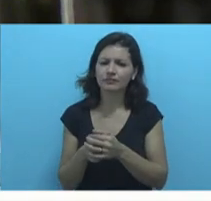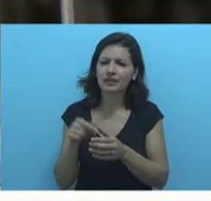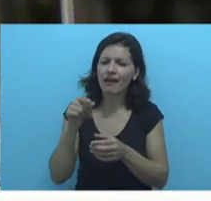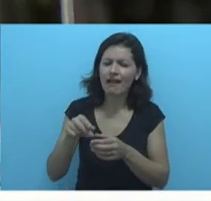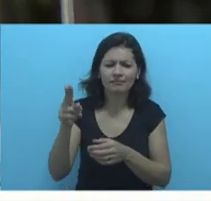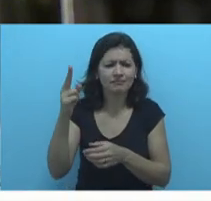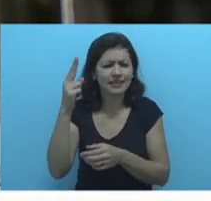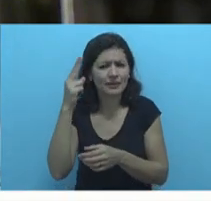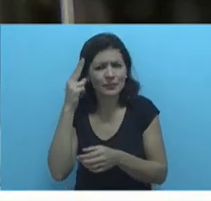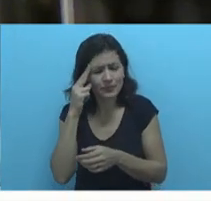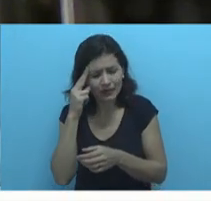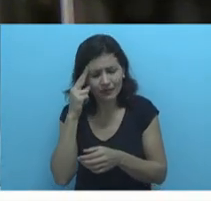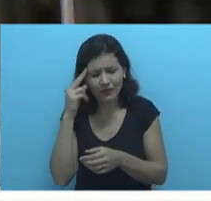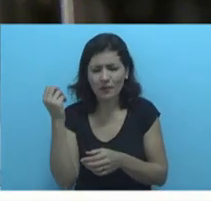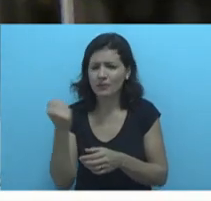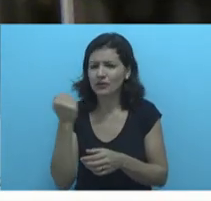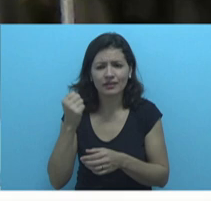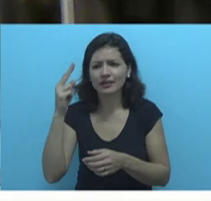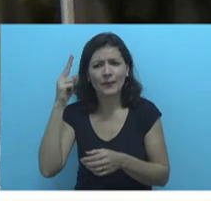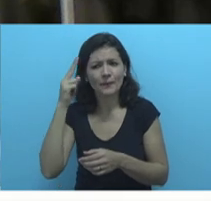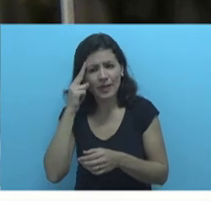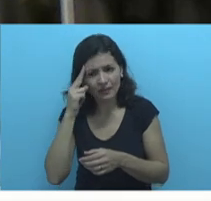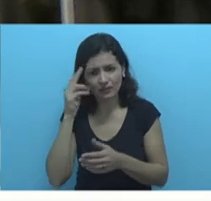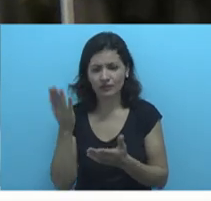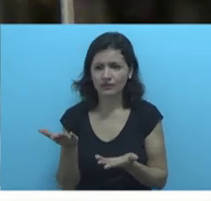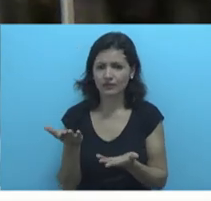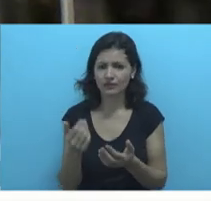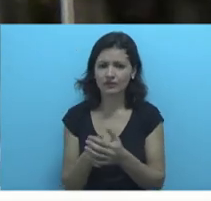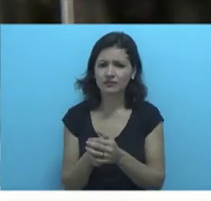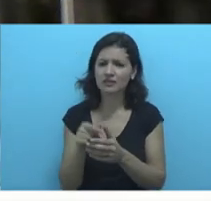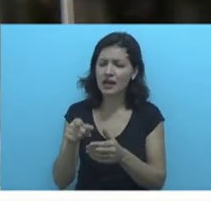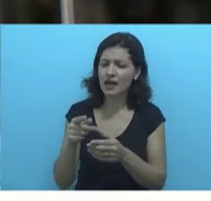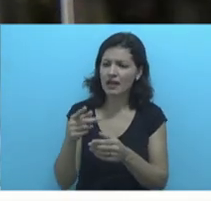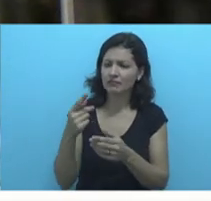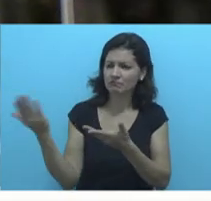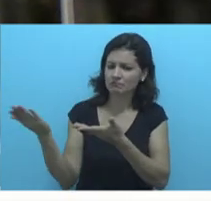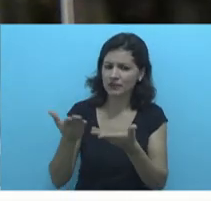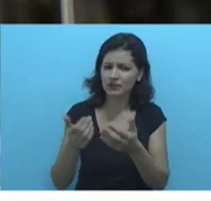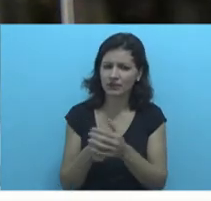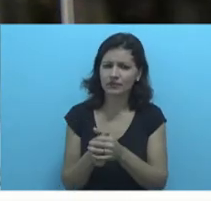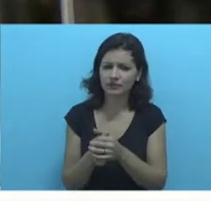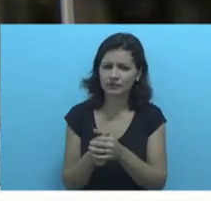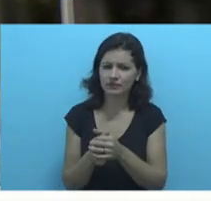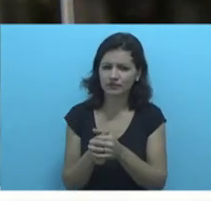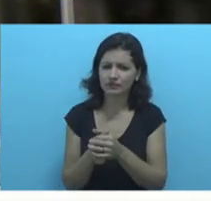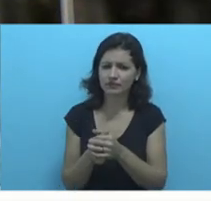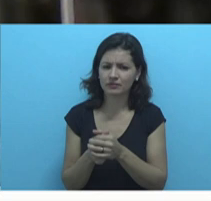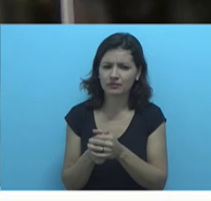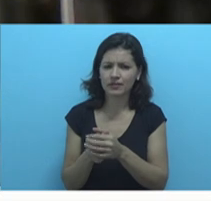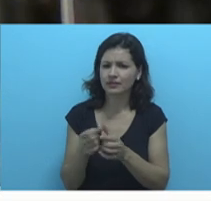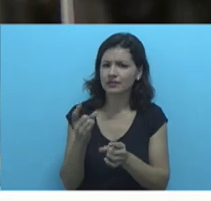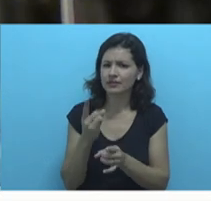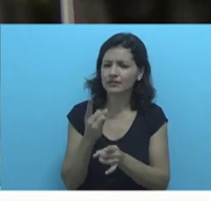persona, y que desde el primer momento que me vio entrar por esa puerta, sentí que su trato conmigo fue como